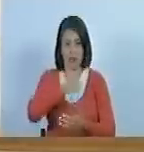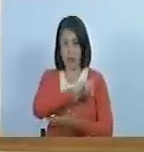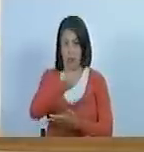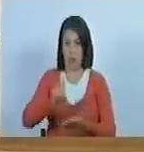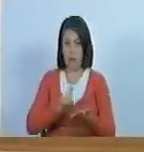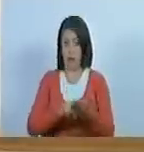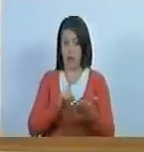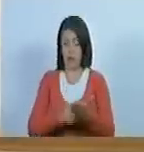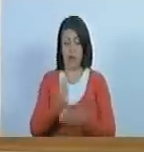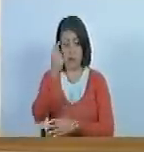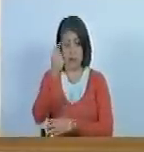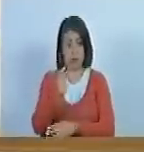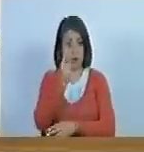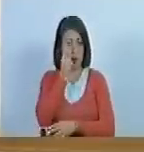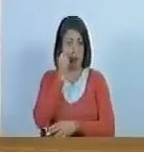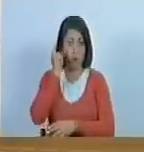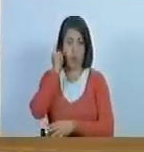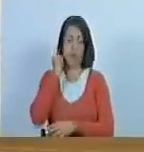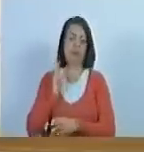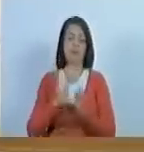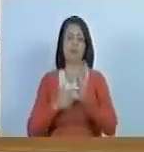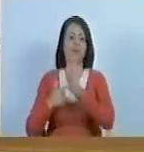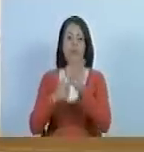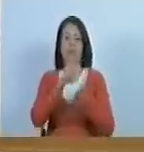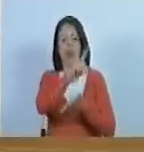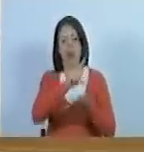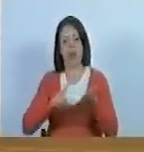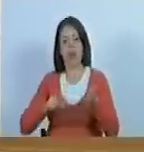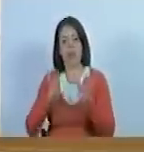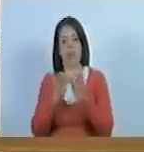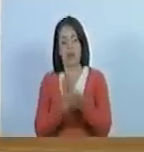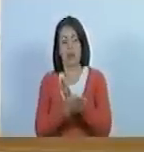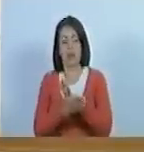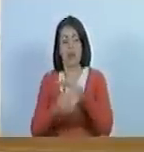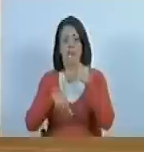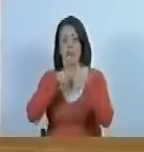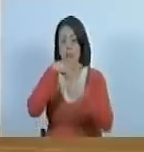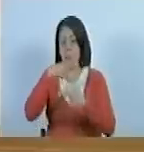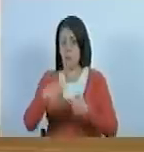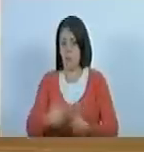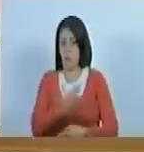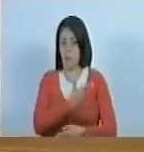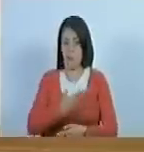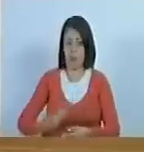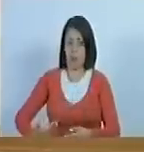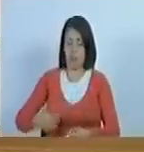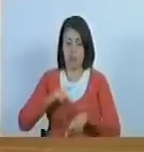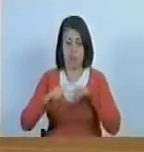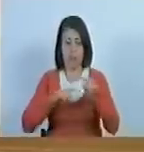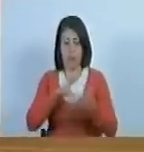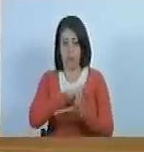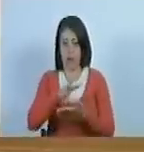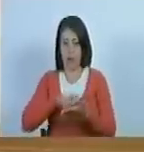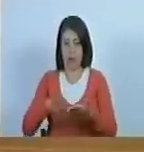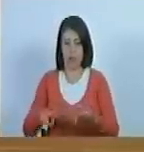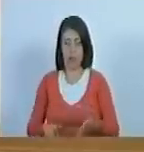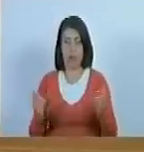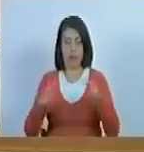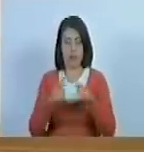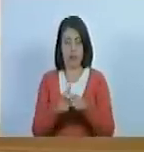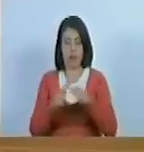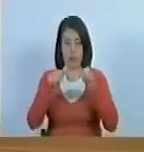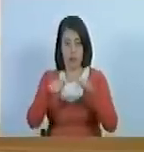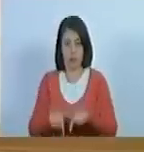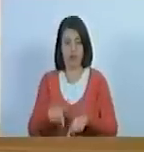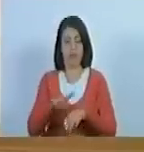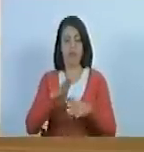pleno, las diputadas y los diputados indicados en lista anexa. Acto seguido, el presidente ordenó dar lectura al acta de la sesión